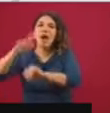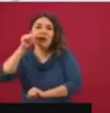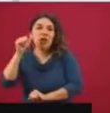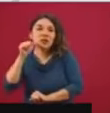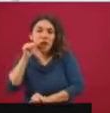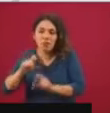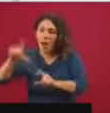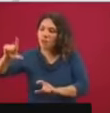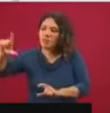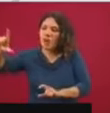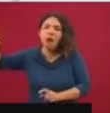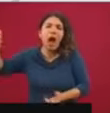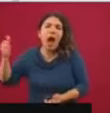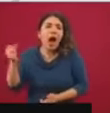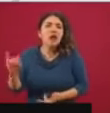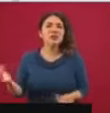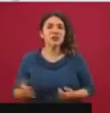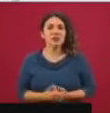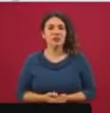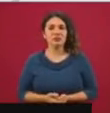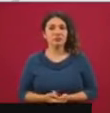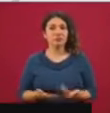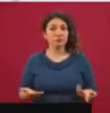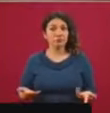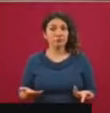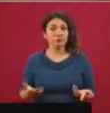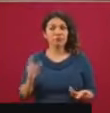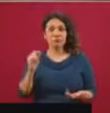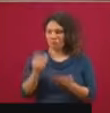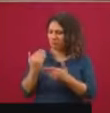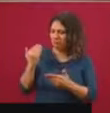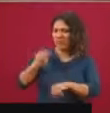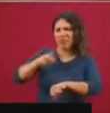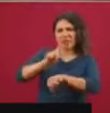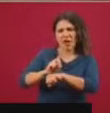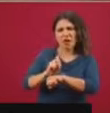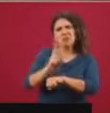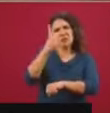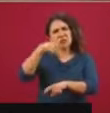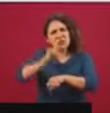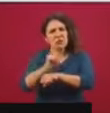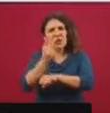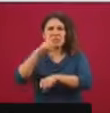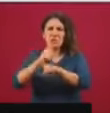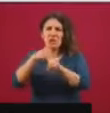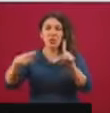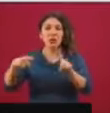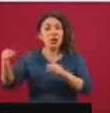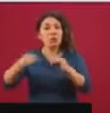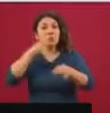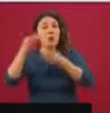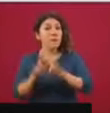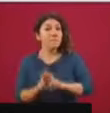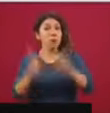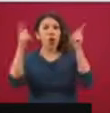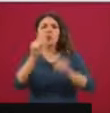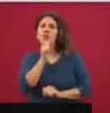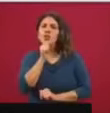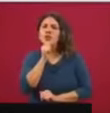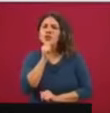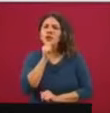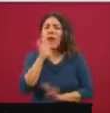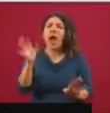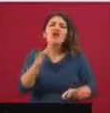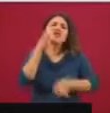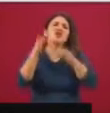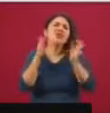que acá etcétera y las últimas pocos días más o menos una semana y media ya no hablan de cifras récords pues ya no es noticia